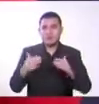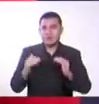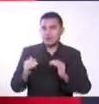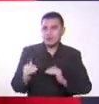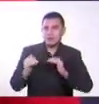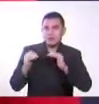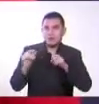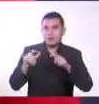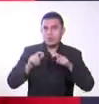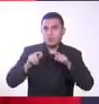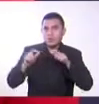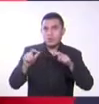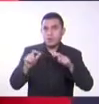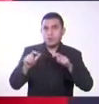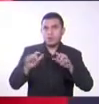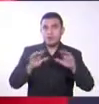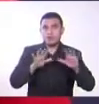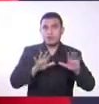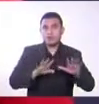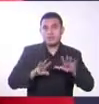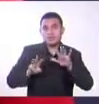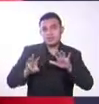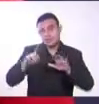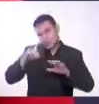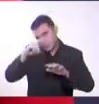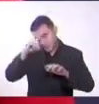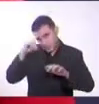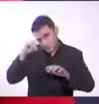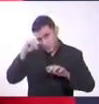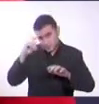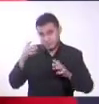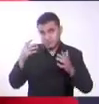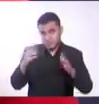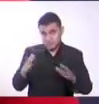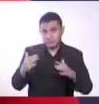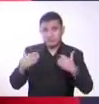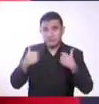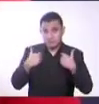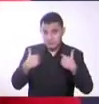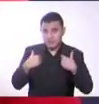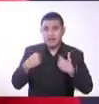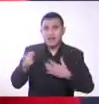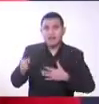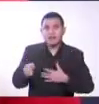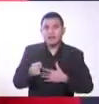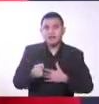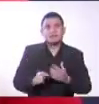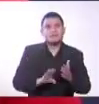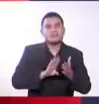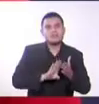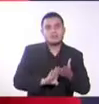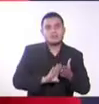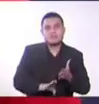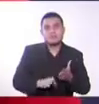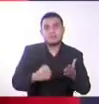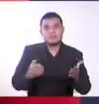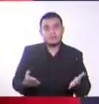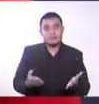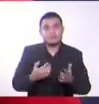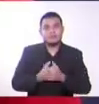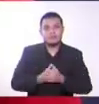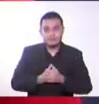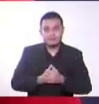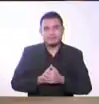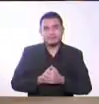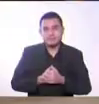y cuando trabajamos también tenemos ya la obligación de pagar ciertos tributos. Entonces,